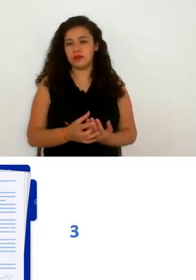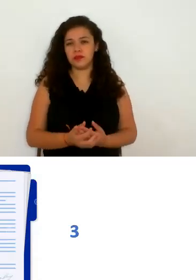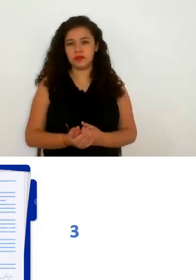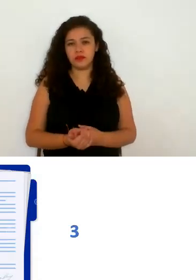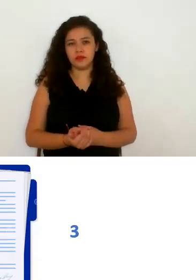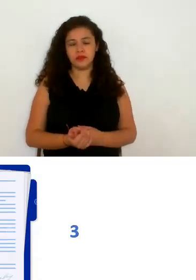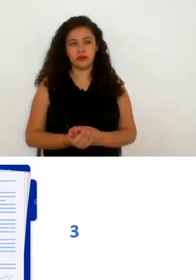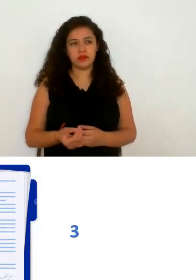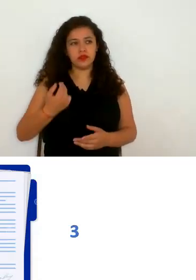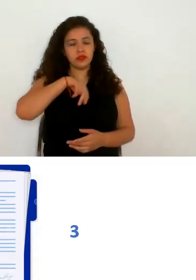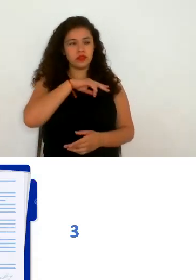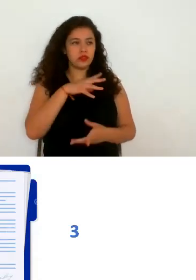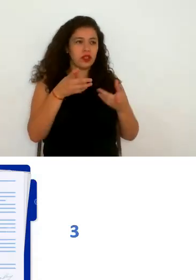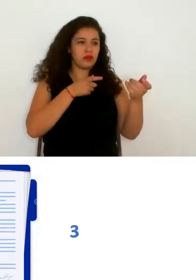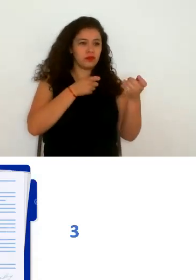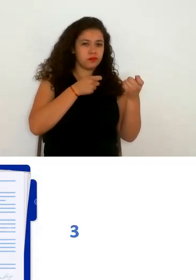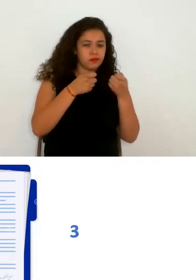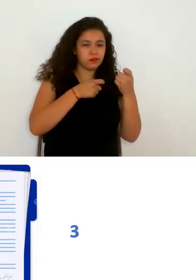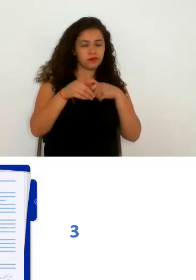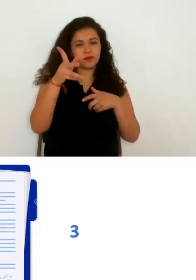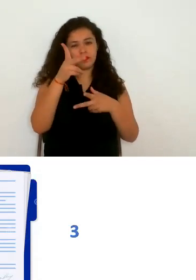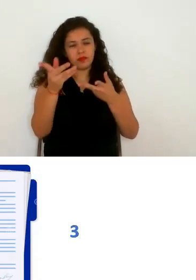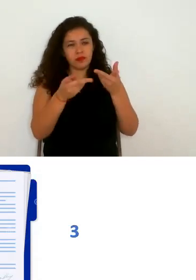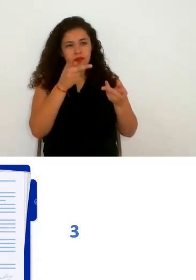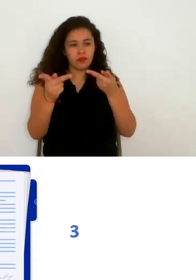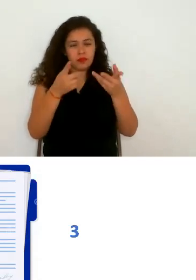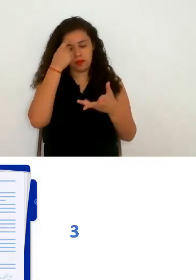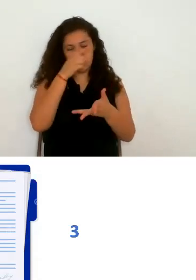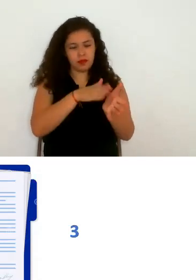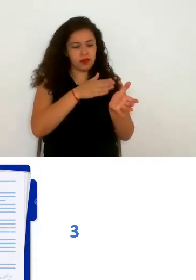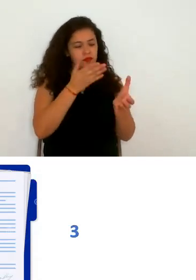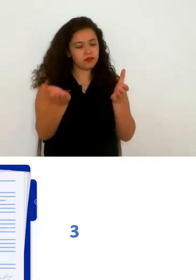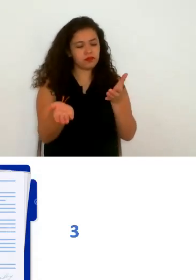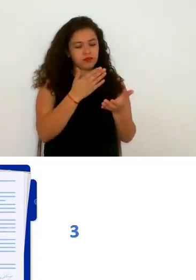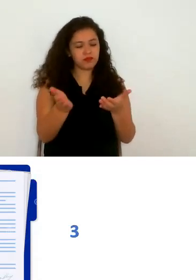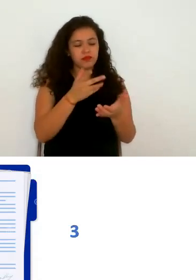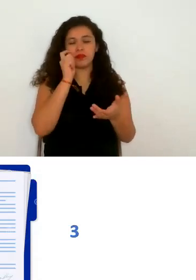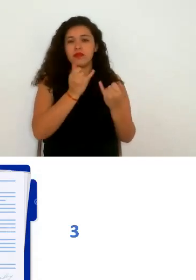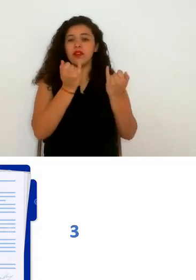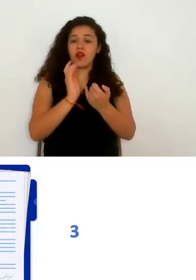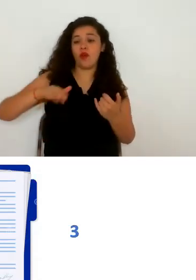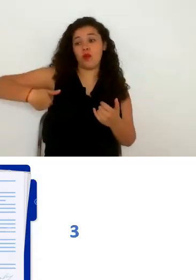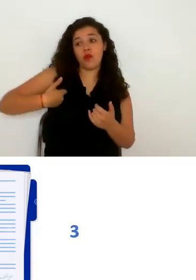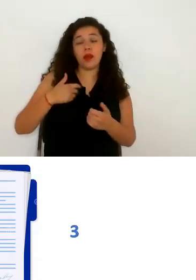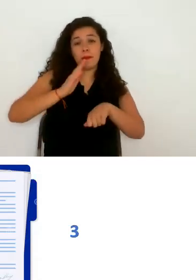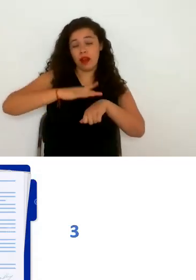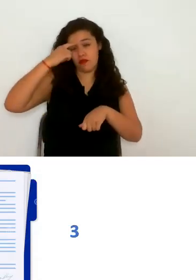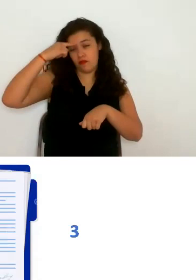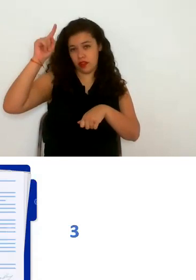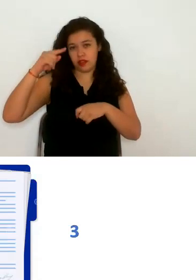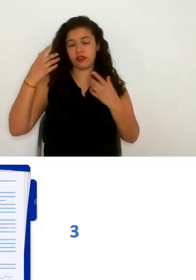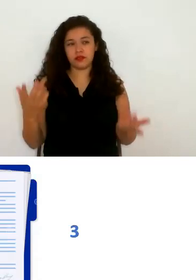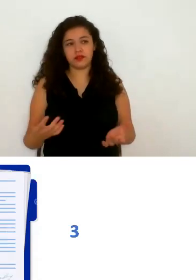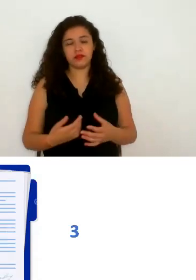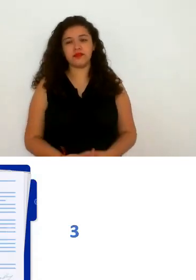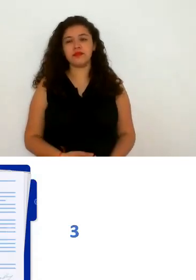la manipulación y la consulta del expediente y también su conservación. Hay